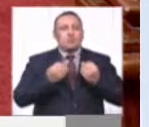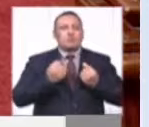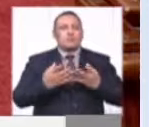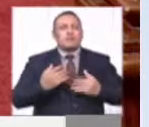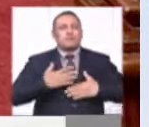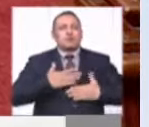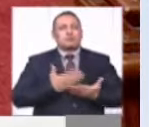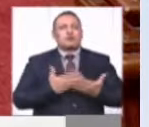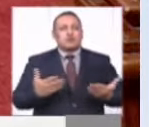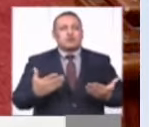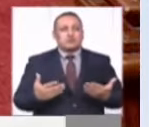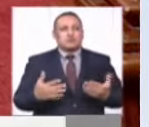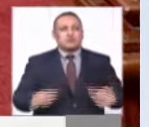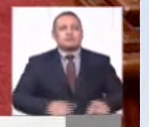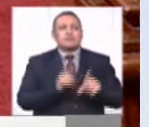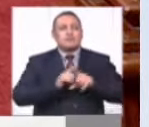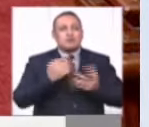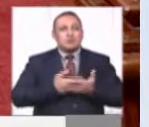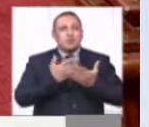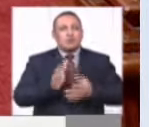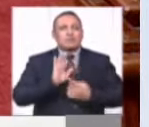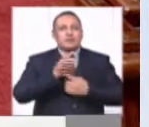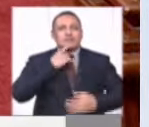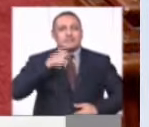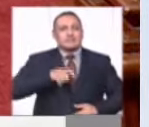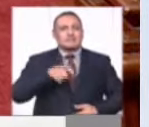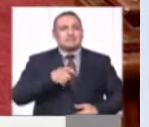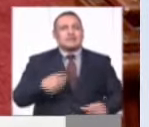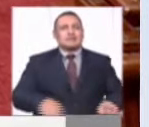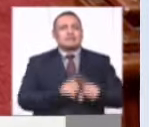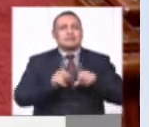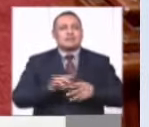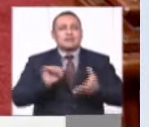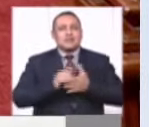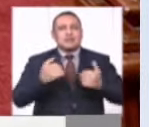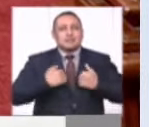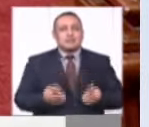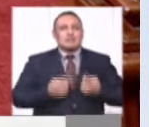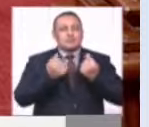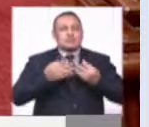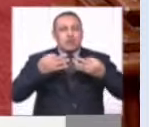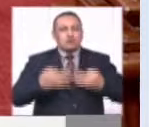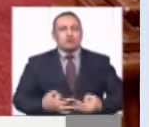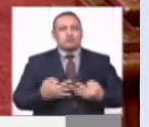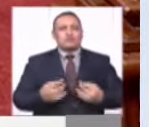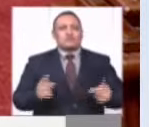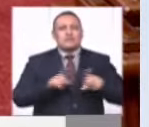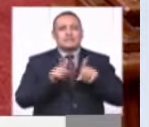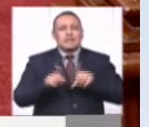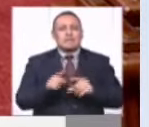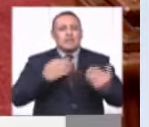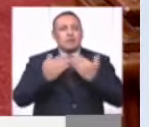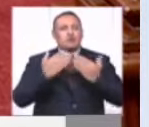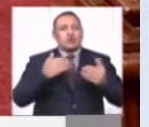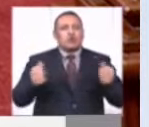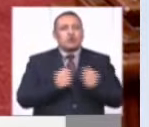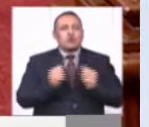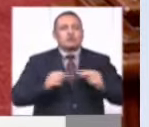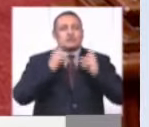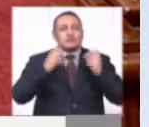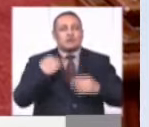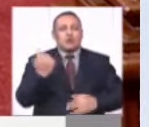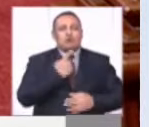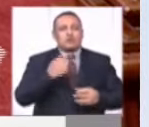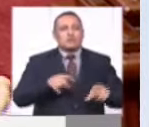público estratégico. Hemos planteado la necesidad de tener tarifas justas y la modernización del sistema